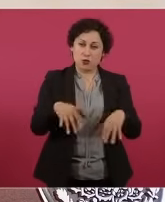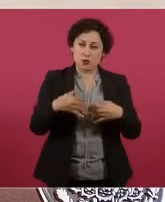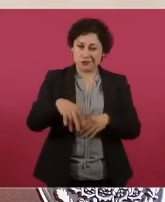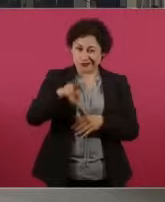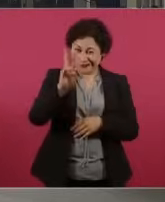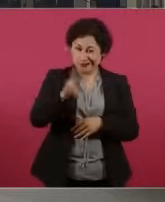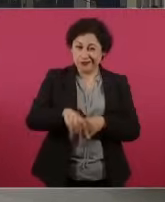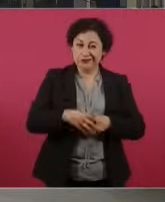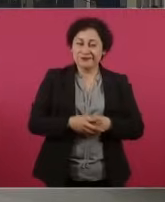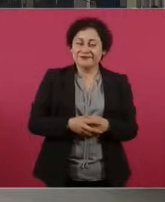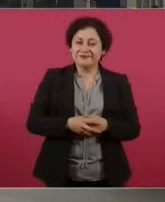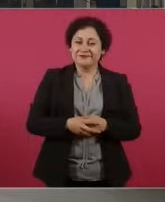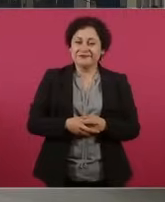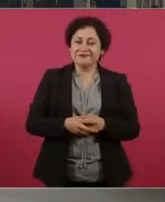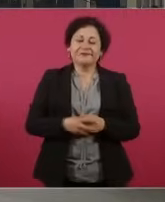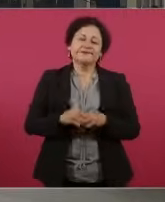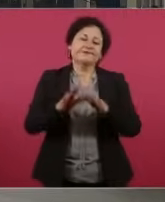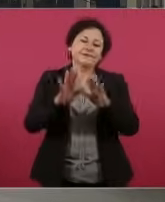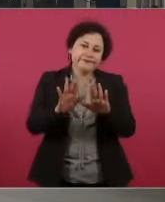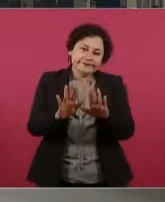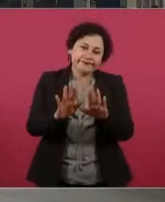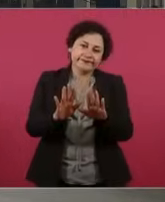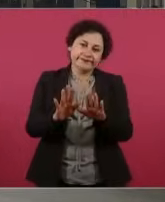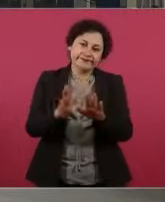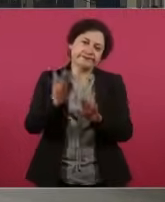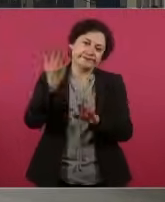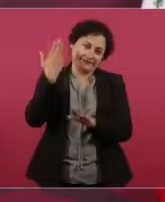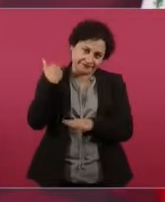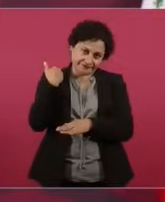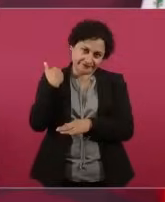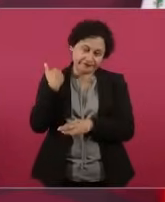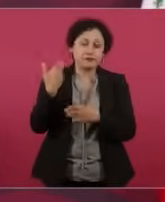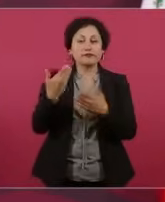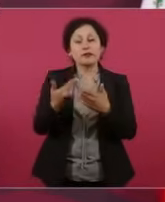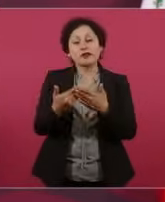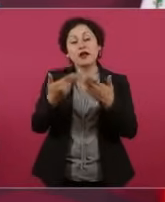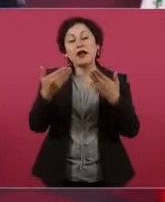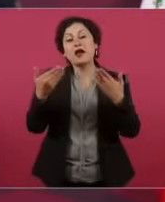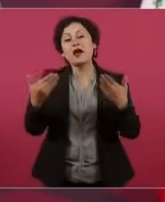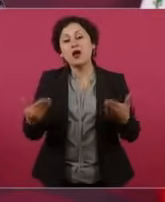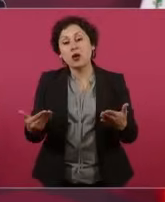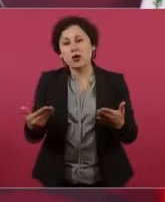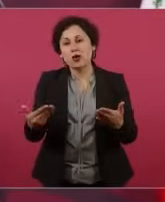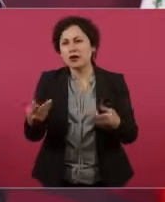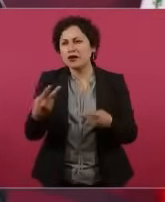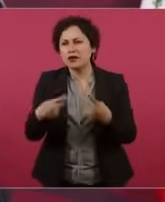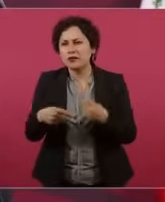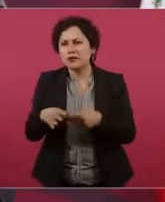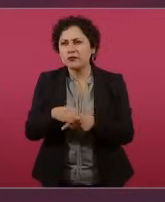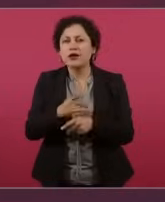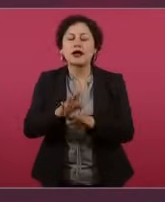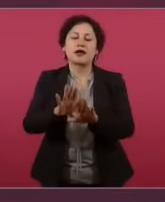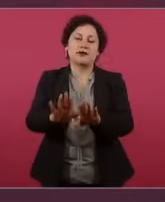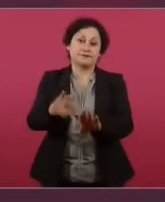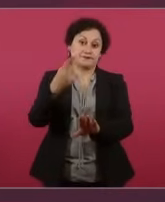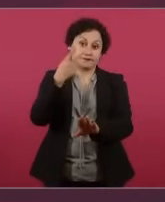Entonces, ahora que viene esto… Ah, por cierto, Marcelo se